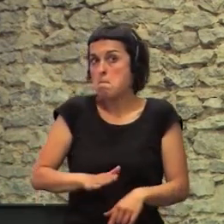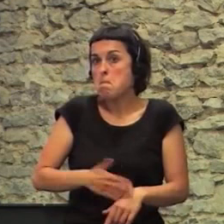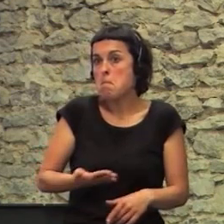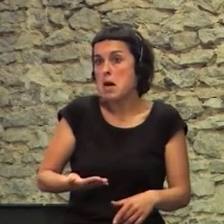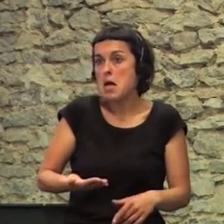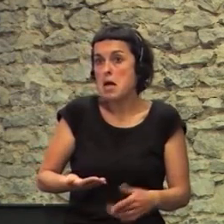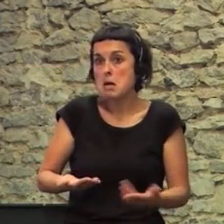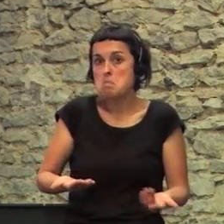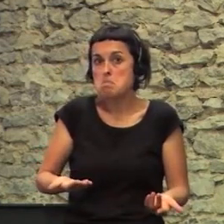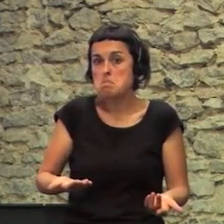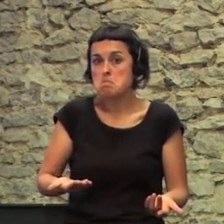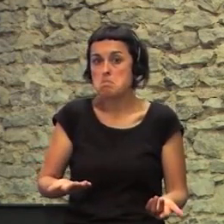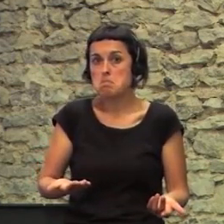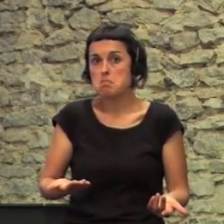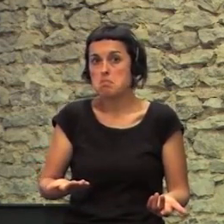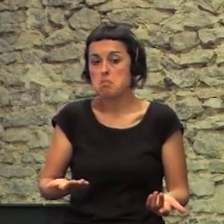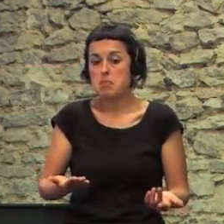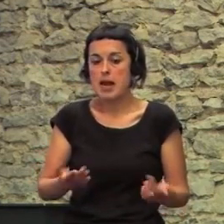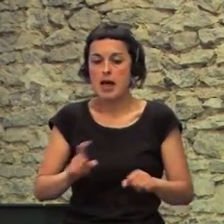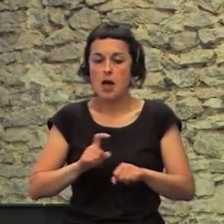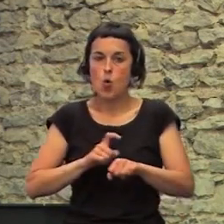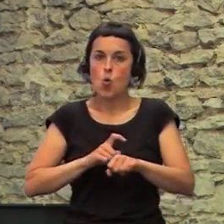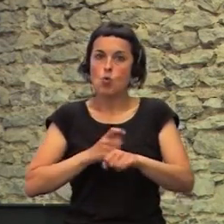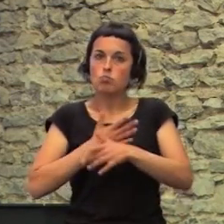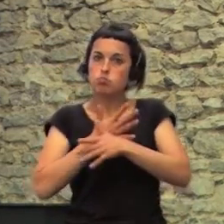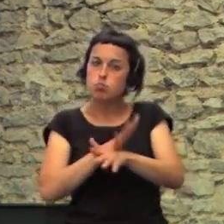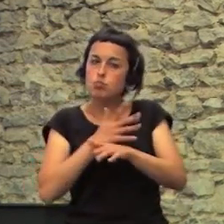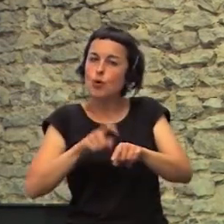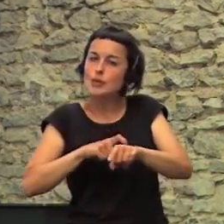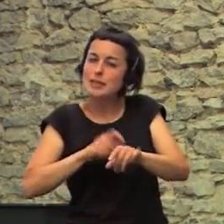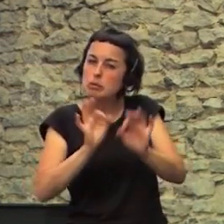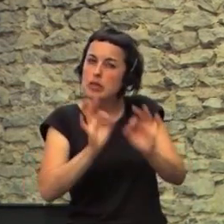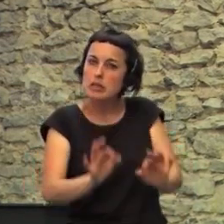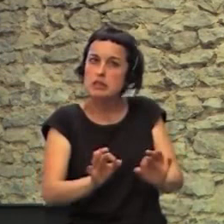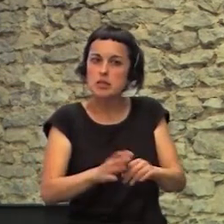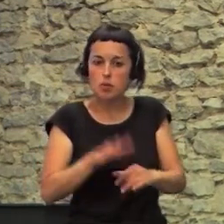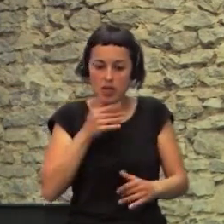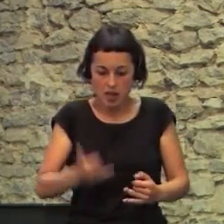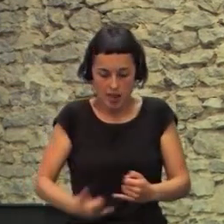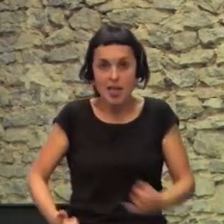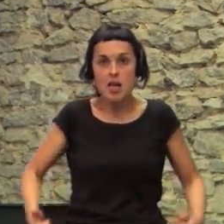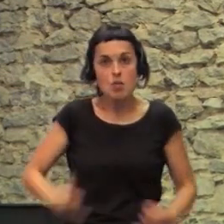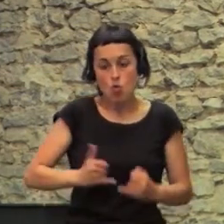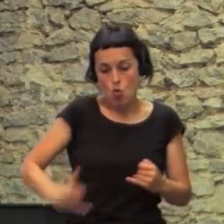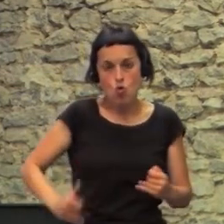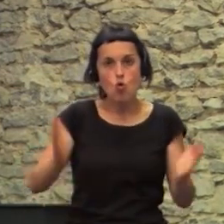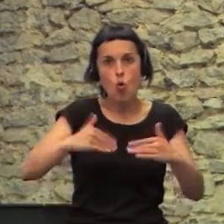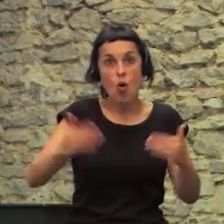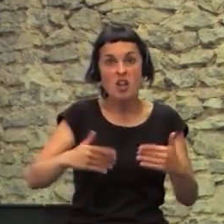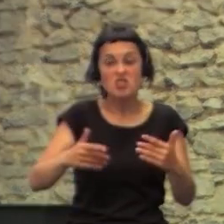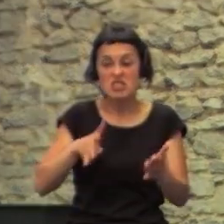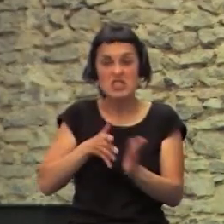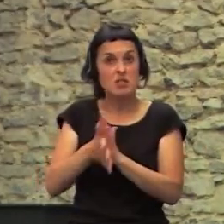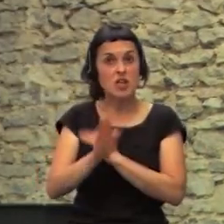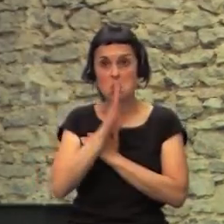para un receptáculo, ¿no?, para tener un tipo de relaciones sexuales. Una vagina que no tiene terminaciones nerviosas y que tampoco va a tener placer. Entonces, la mujer